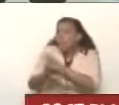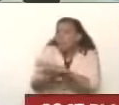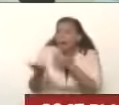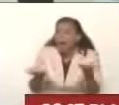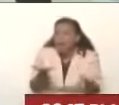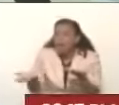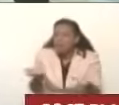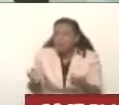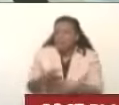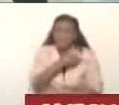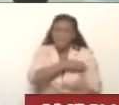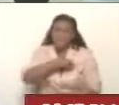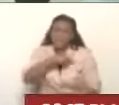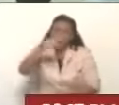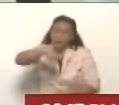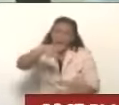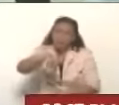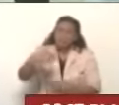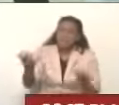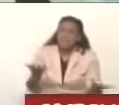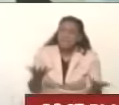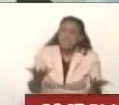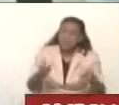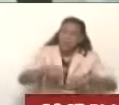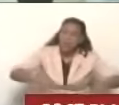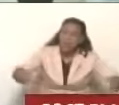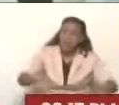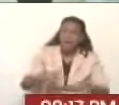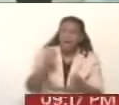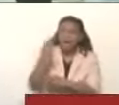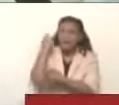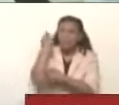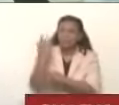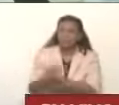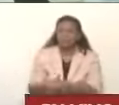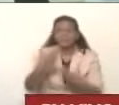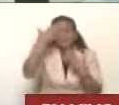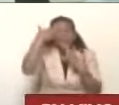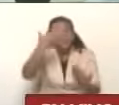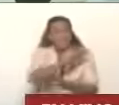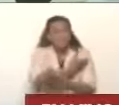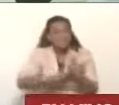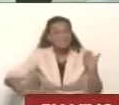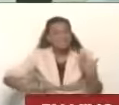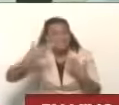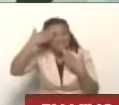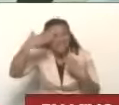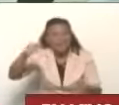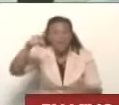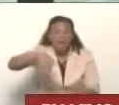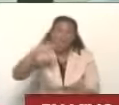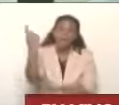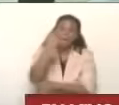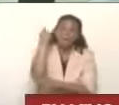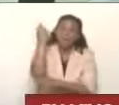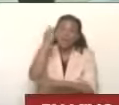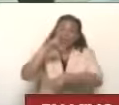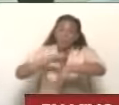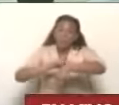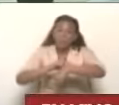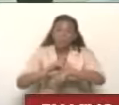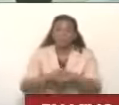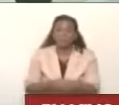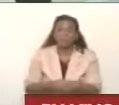comportado la misión Gran Venezuela Mujer en este territorio. Hola, presidente, saludos desde Apure, doctora Darlene